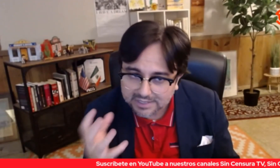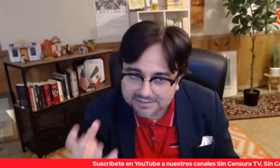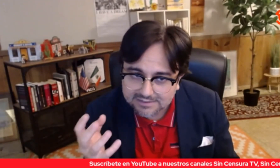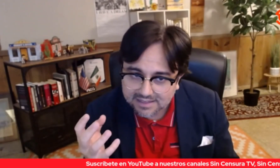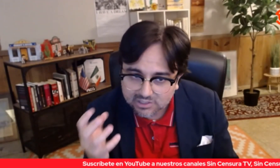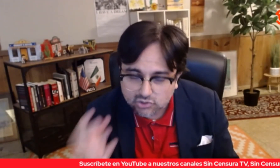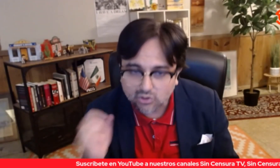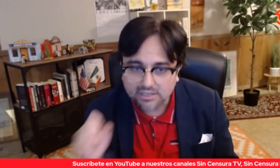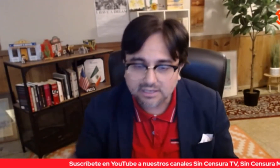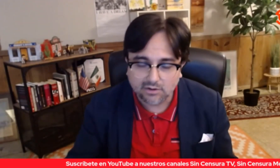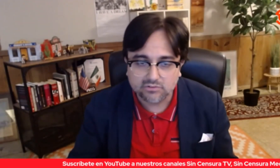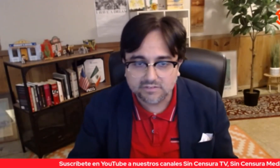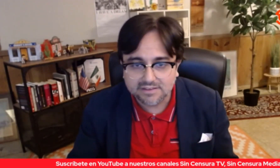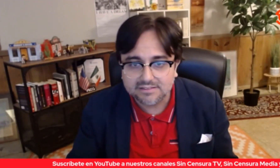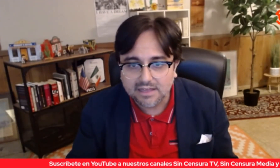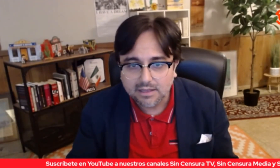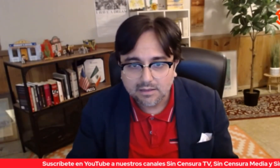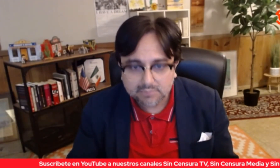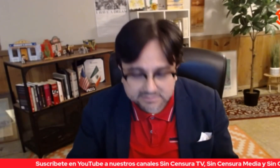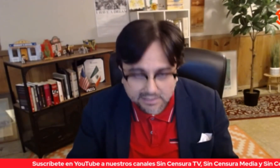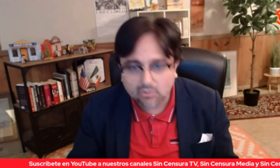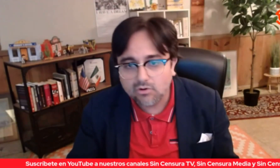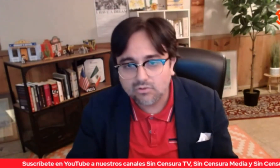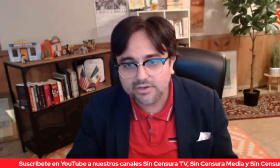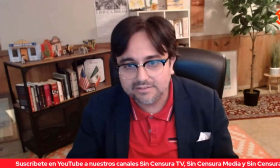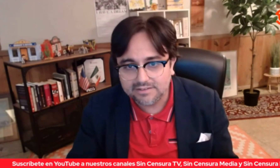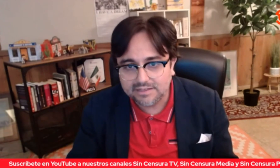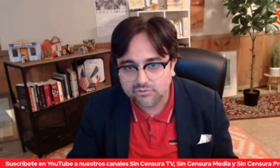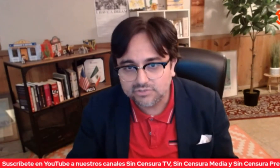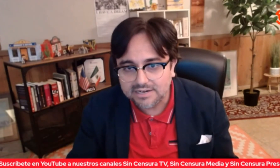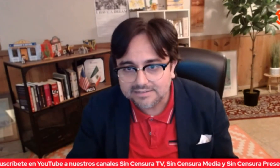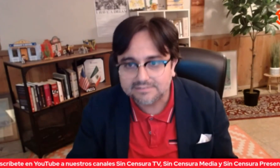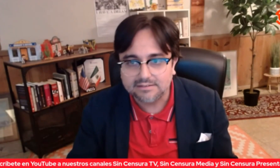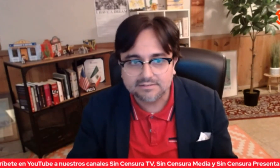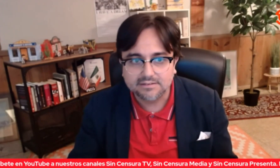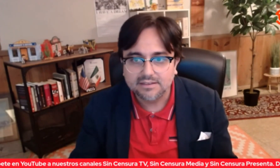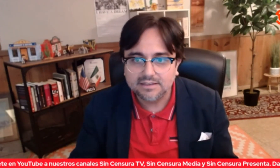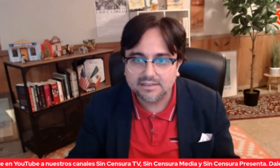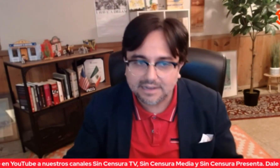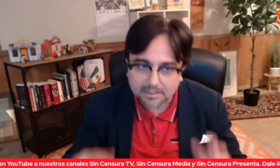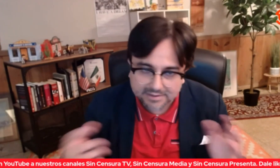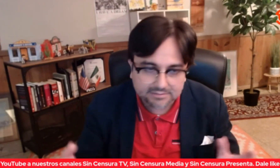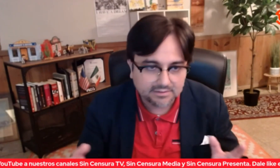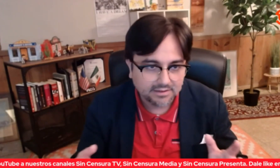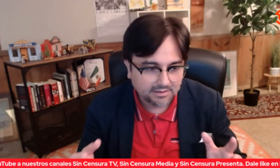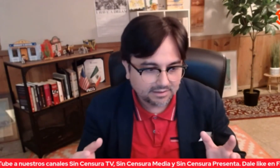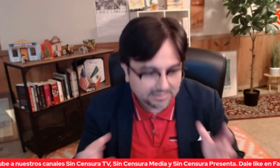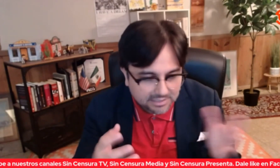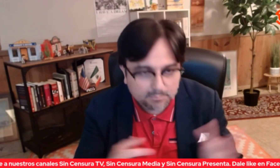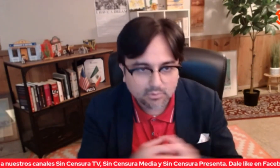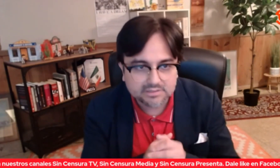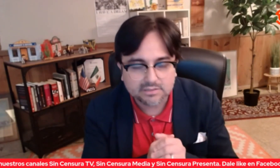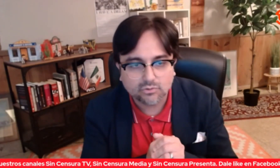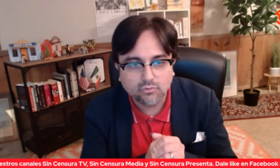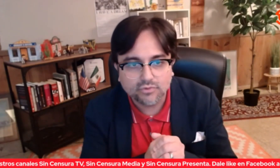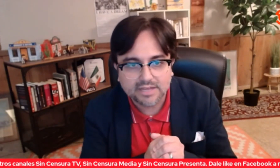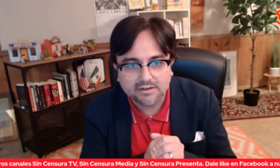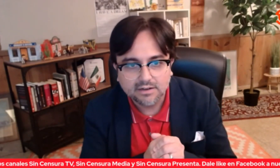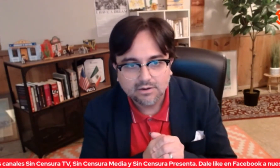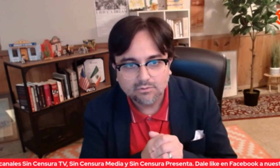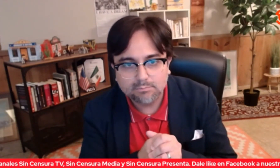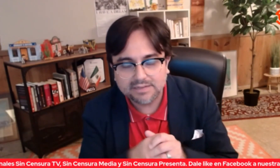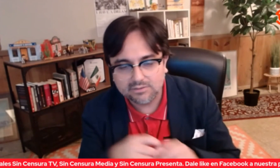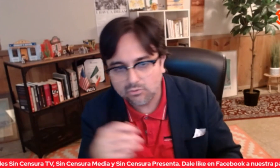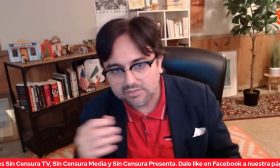grupo yunquista de choque que en los 60 pues cargó contra las ideas socialistas y que a la vez el tipo intentó